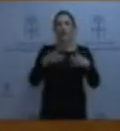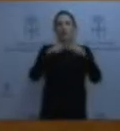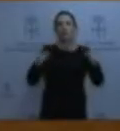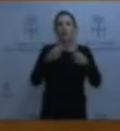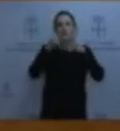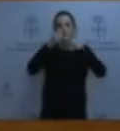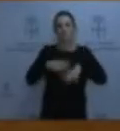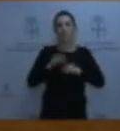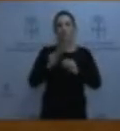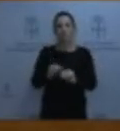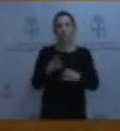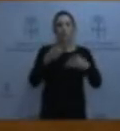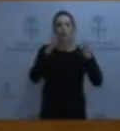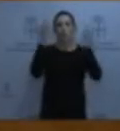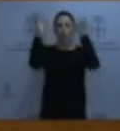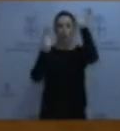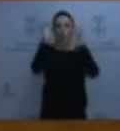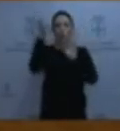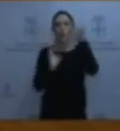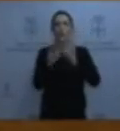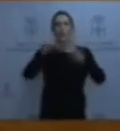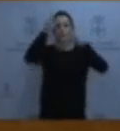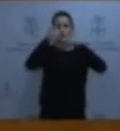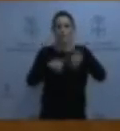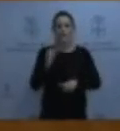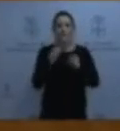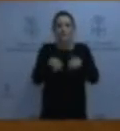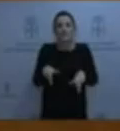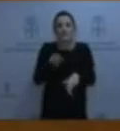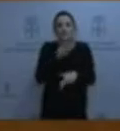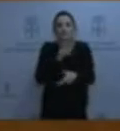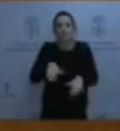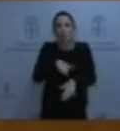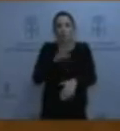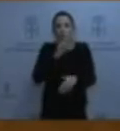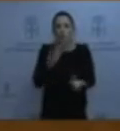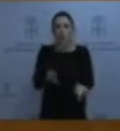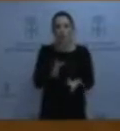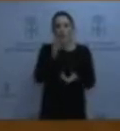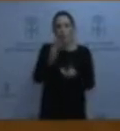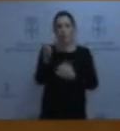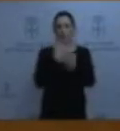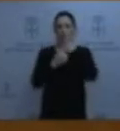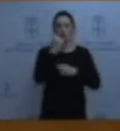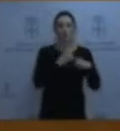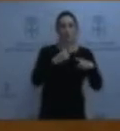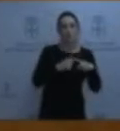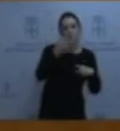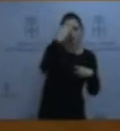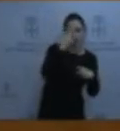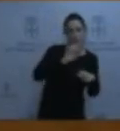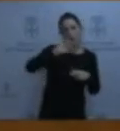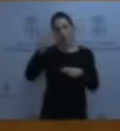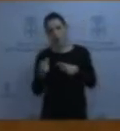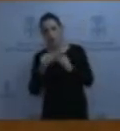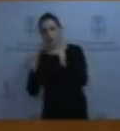poner otro ejemplo? Nuestro patrimonio industrial es el vestigio que nos habla de la transición de una economía primaria a otra secundaria. Nos habla de la